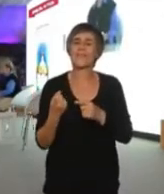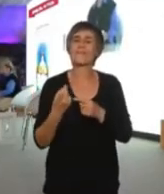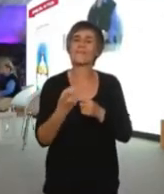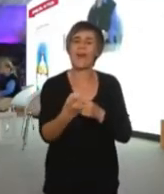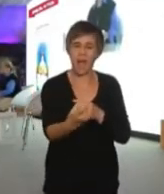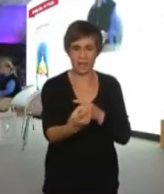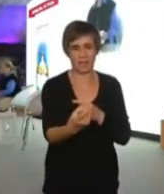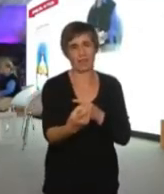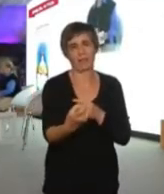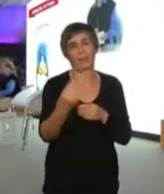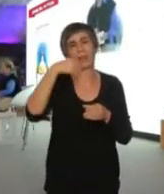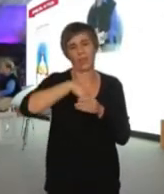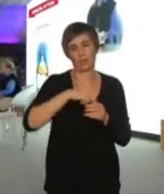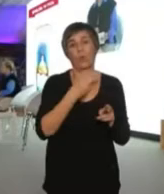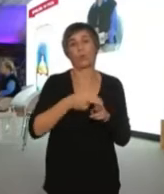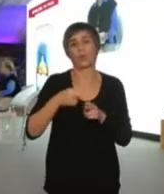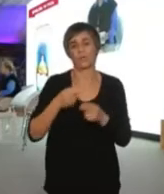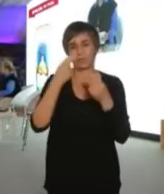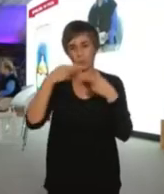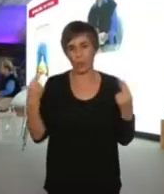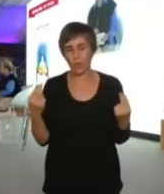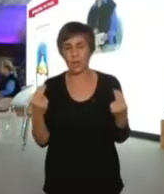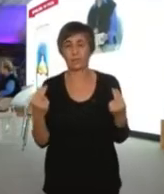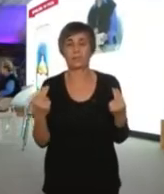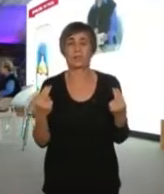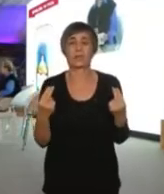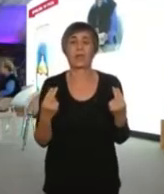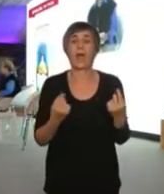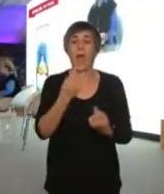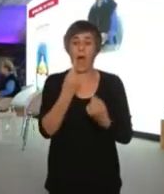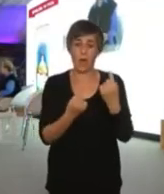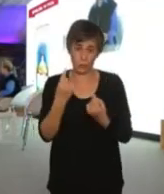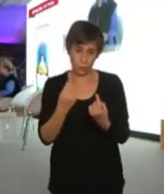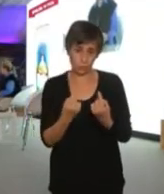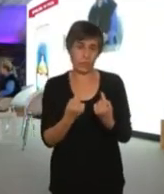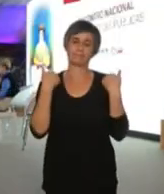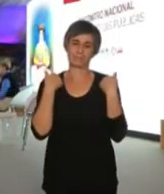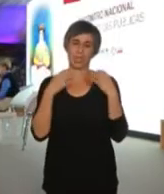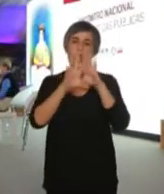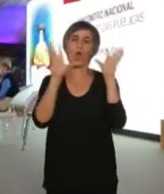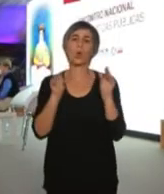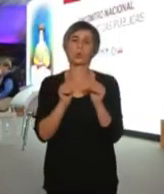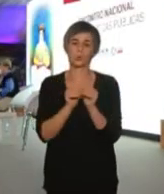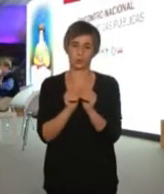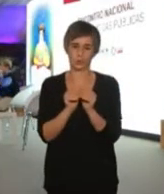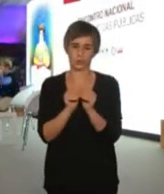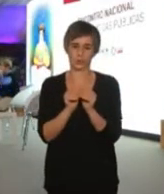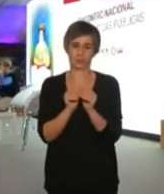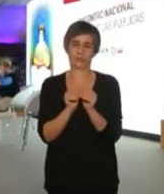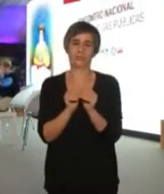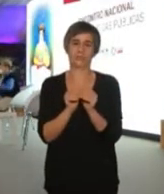las políticas públicas, tanto algunas que se han hecho como otras que quedan por hacer.